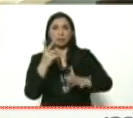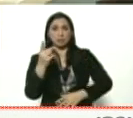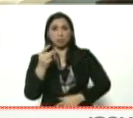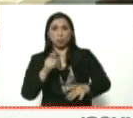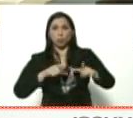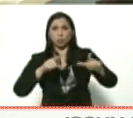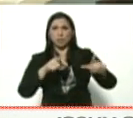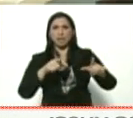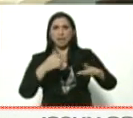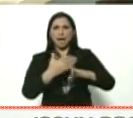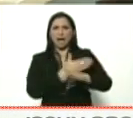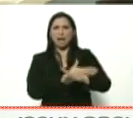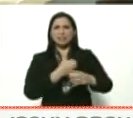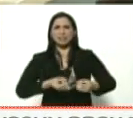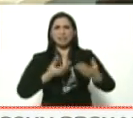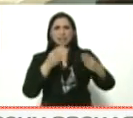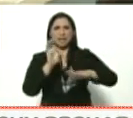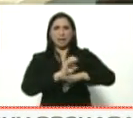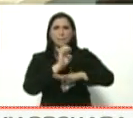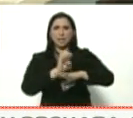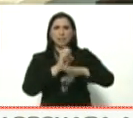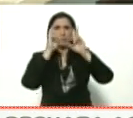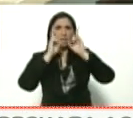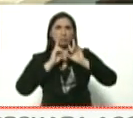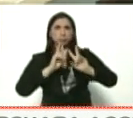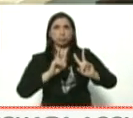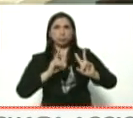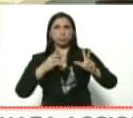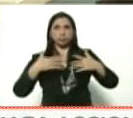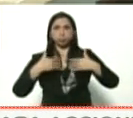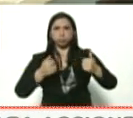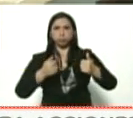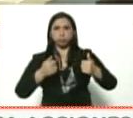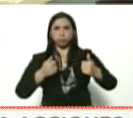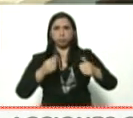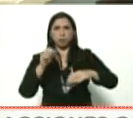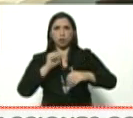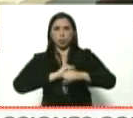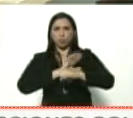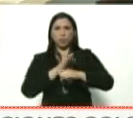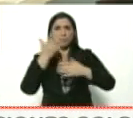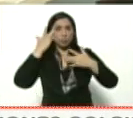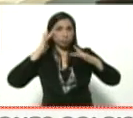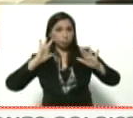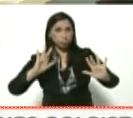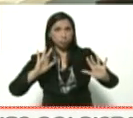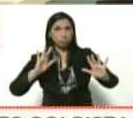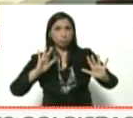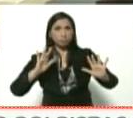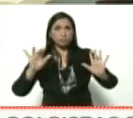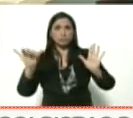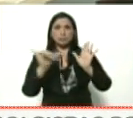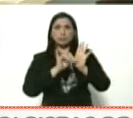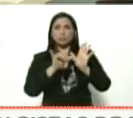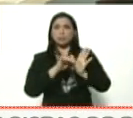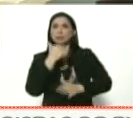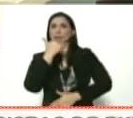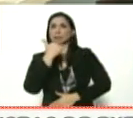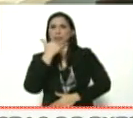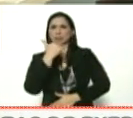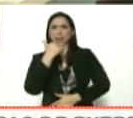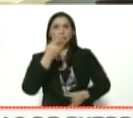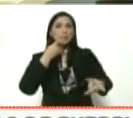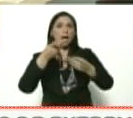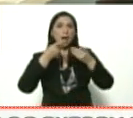estallara la emergencia sanitaria del coronavirus, ¿hubo algún intento de acercamiento,